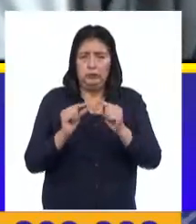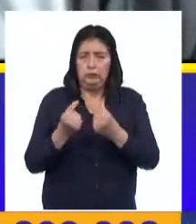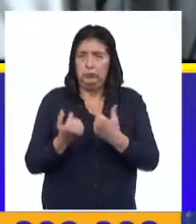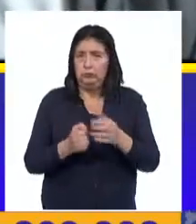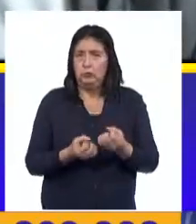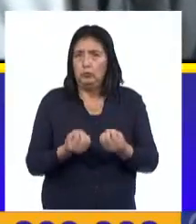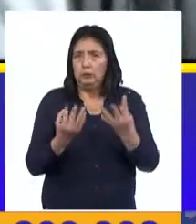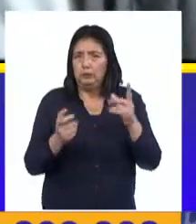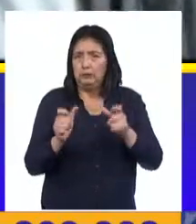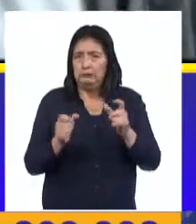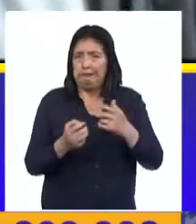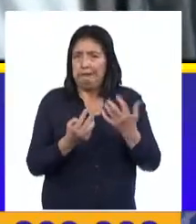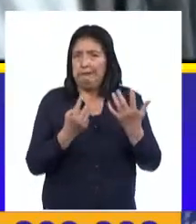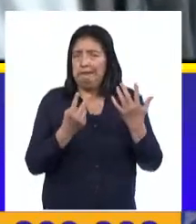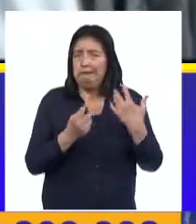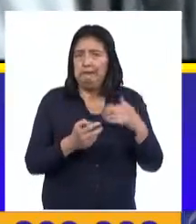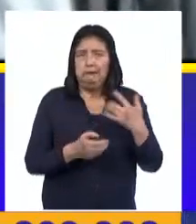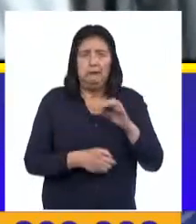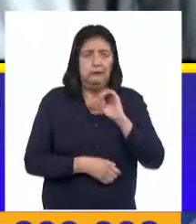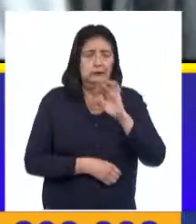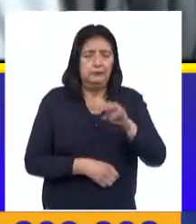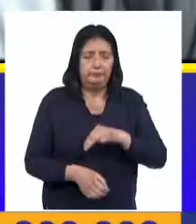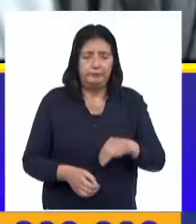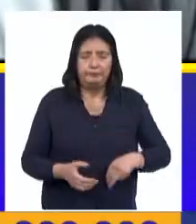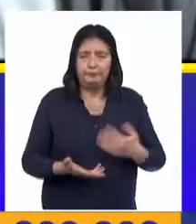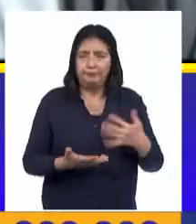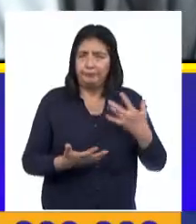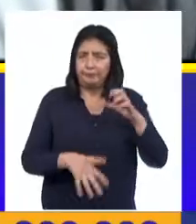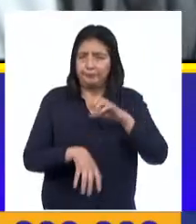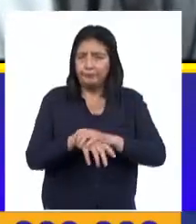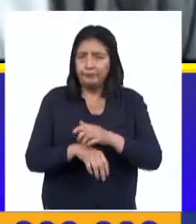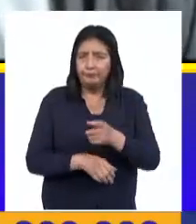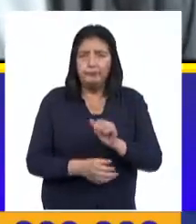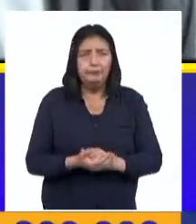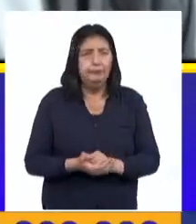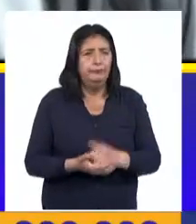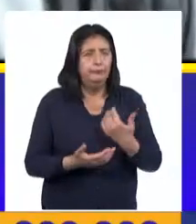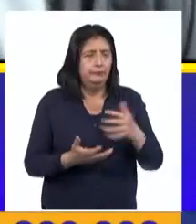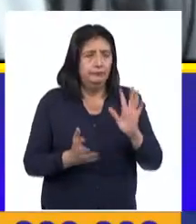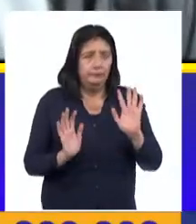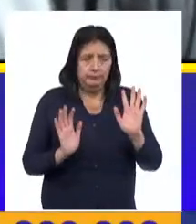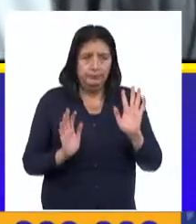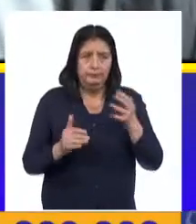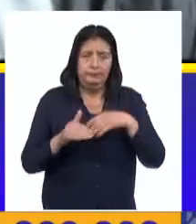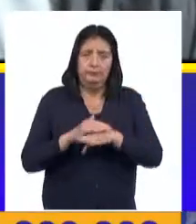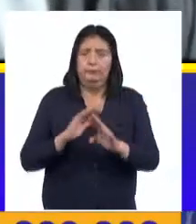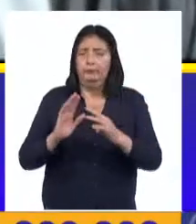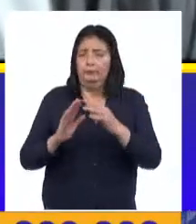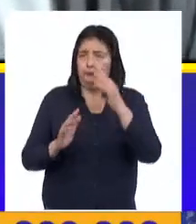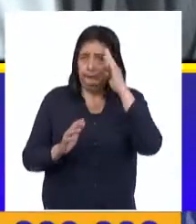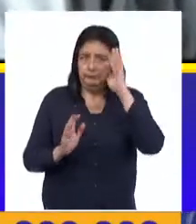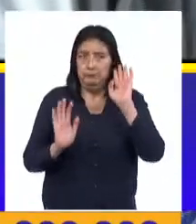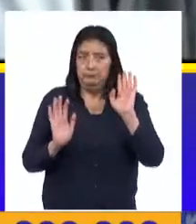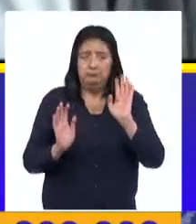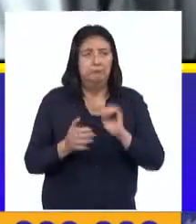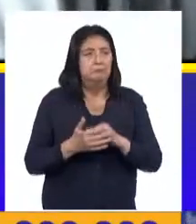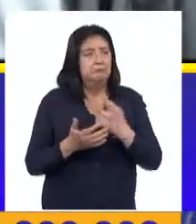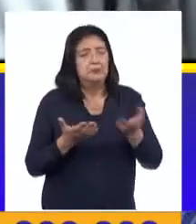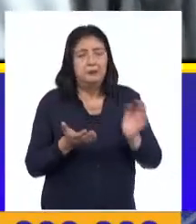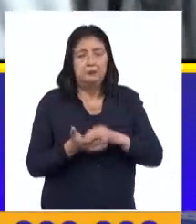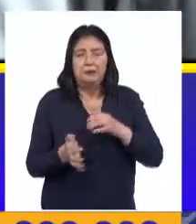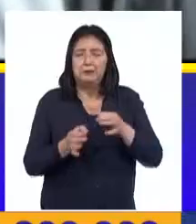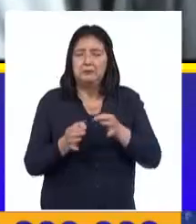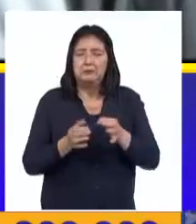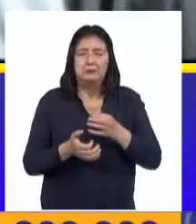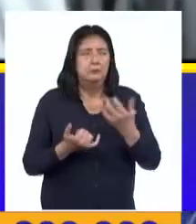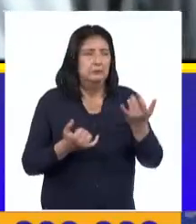7 de presuntos delincuentes que señala el ministro del Interior que han sido detenidos y que ya se encuentra en la comisaría de Bramoncitos. Vamos a ver qué más detalles nos